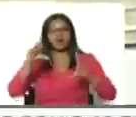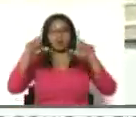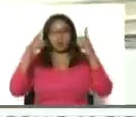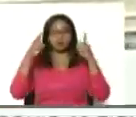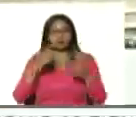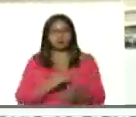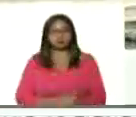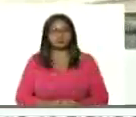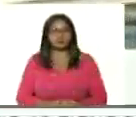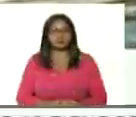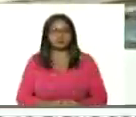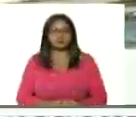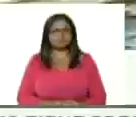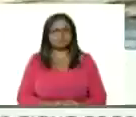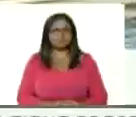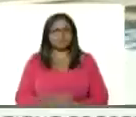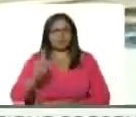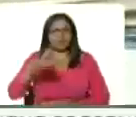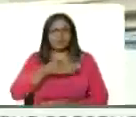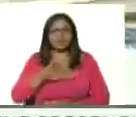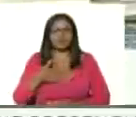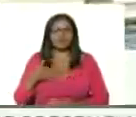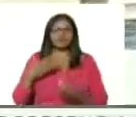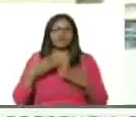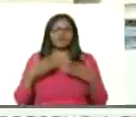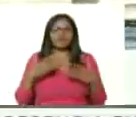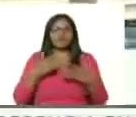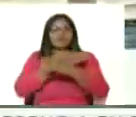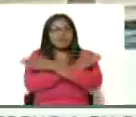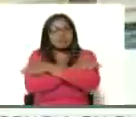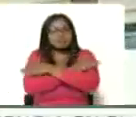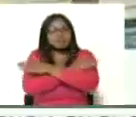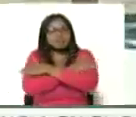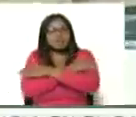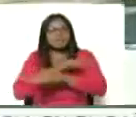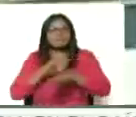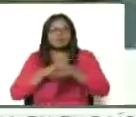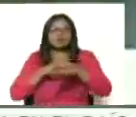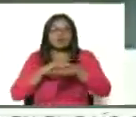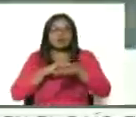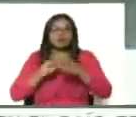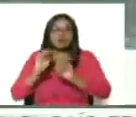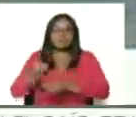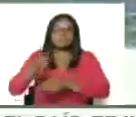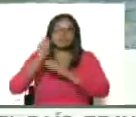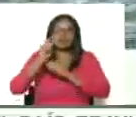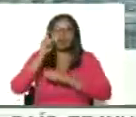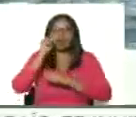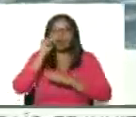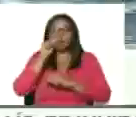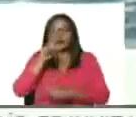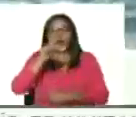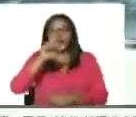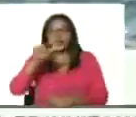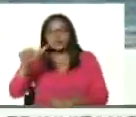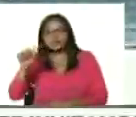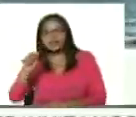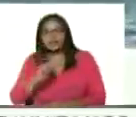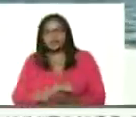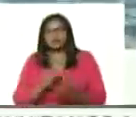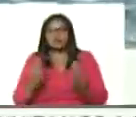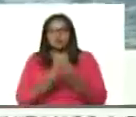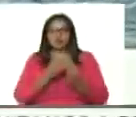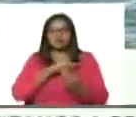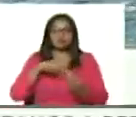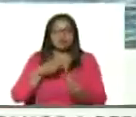También queremos felicitar a nuestro ministro de Pesca, Juan Laya, por el trabajo que está haciendo con los pescadores.